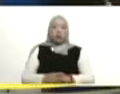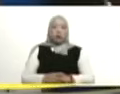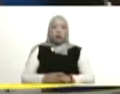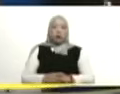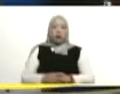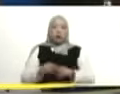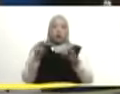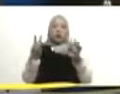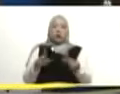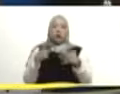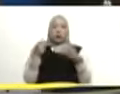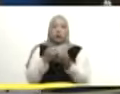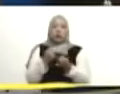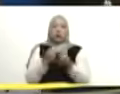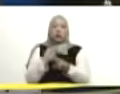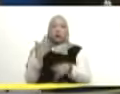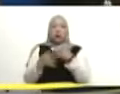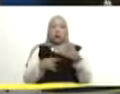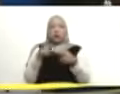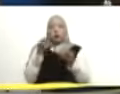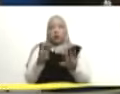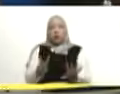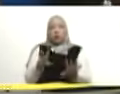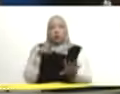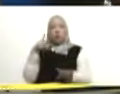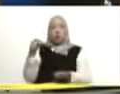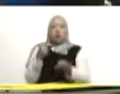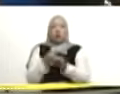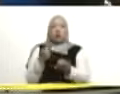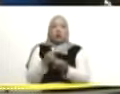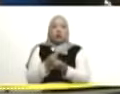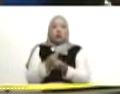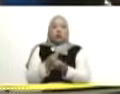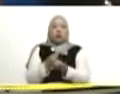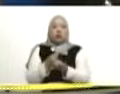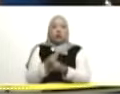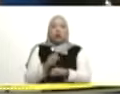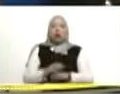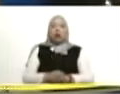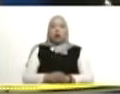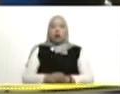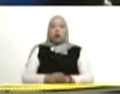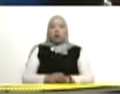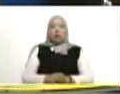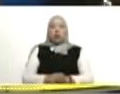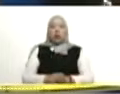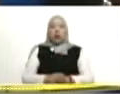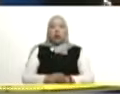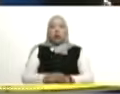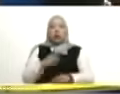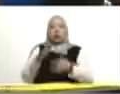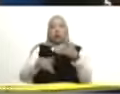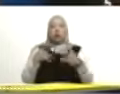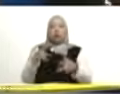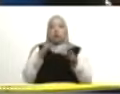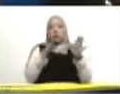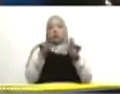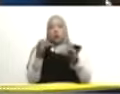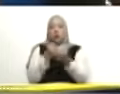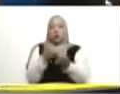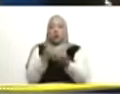El sexto, comunicación y redes sociales. Vamos a comunicar. Vamos. El séptimo,